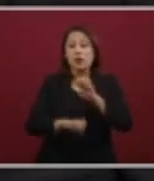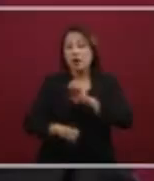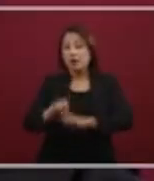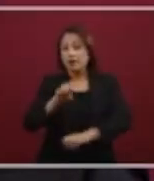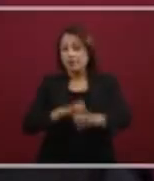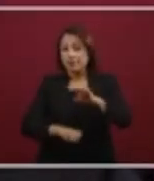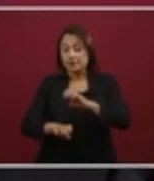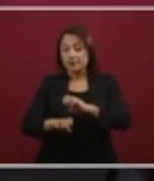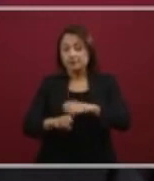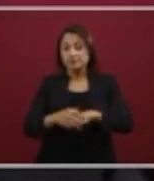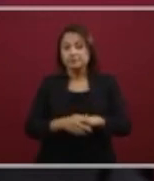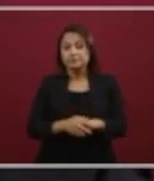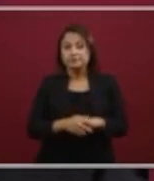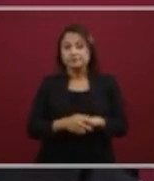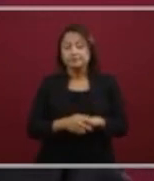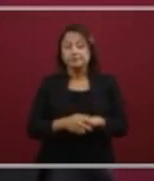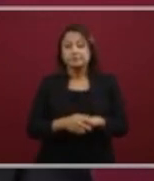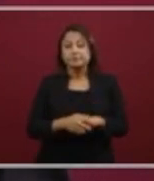vendía